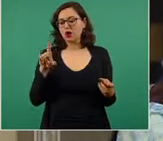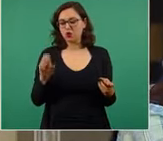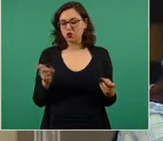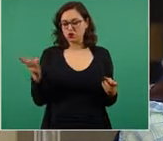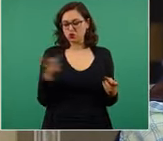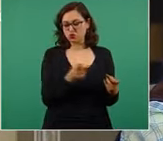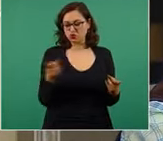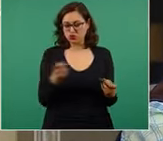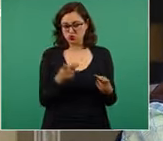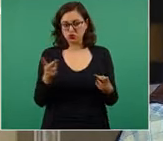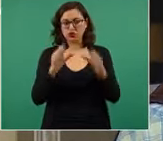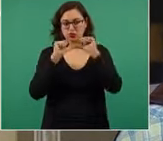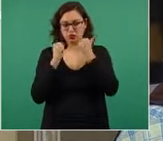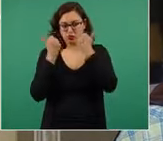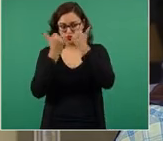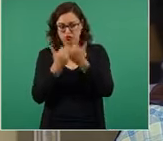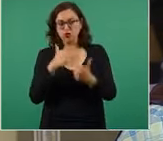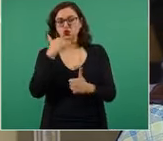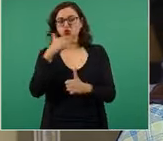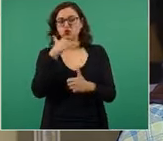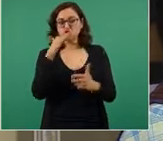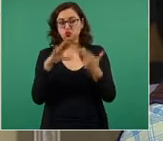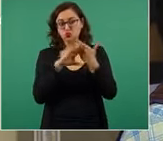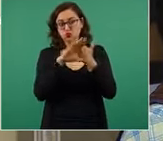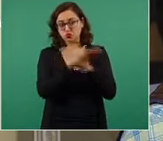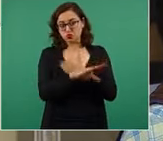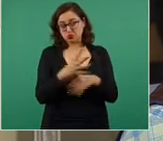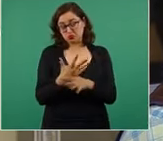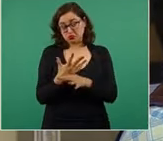grupo, que está, según ellos, en contra de